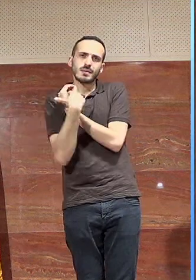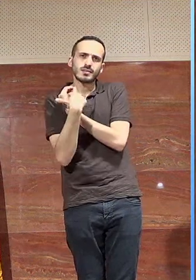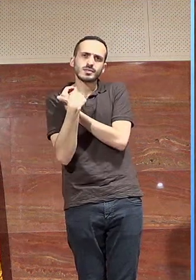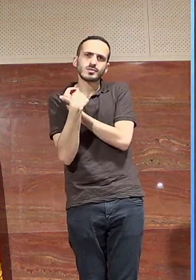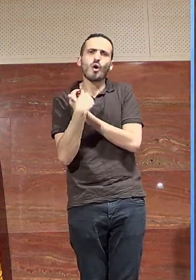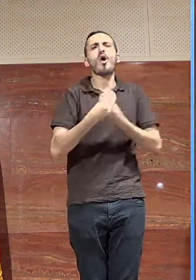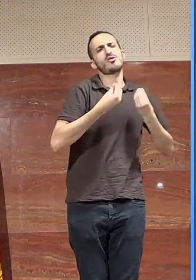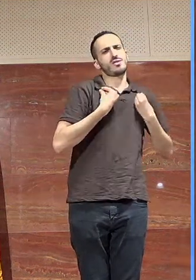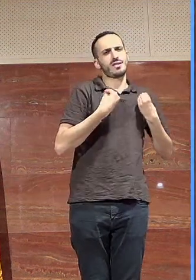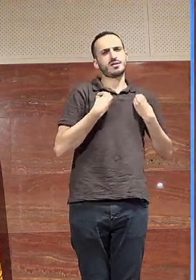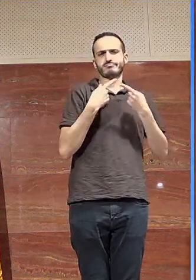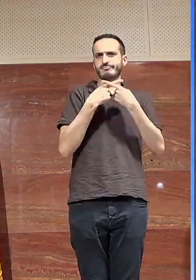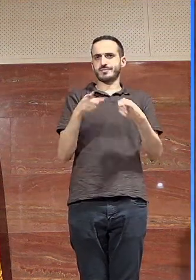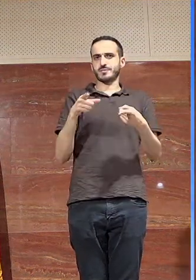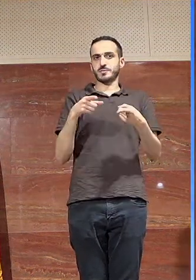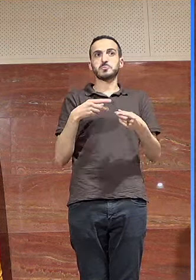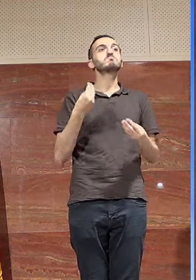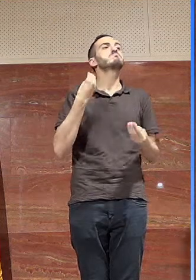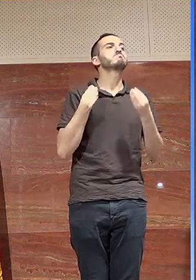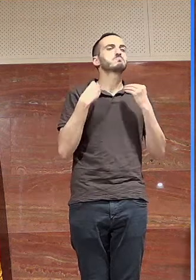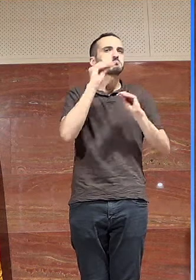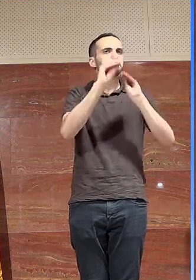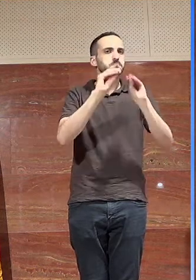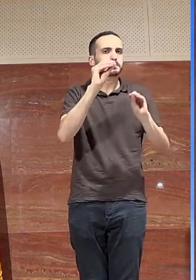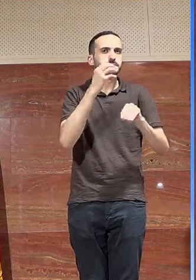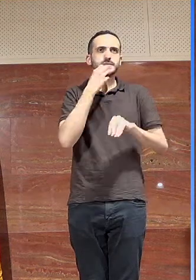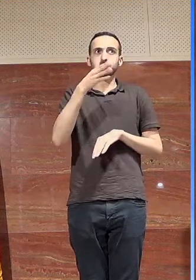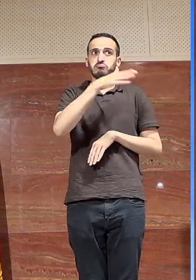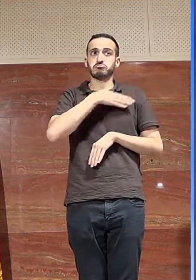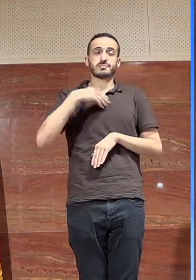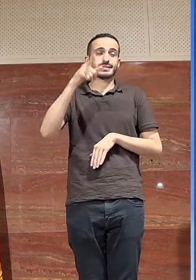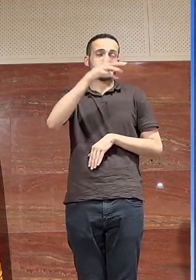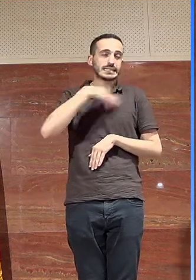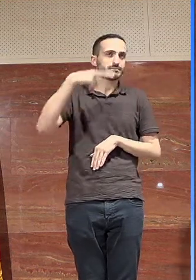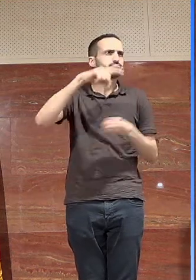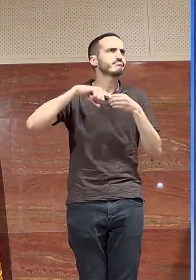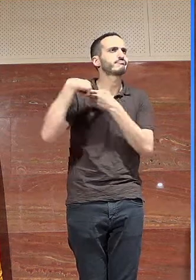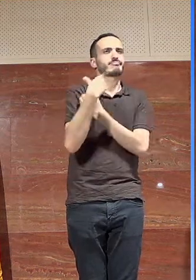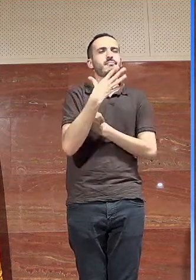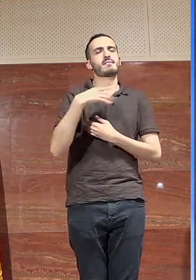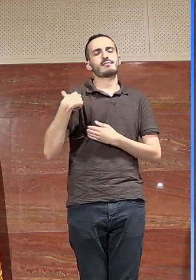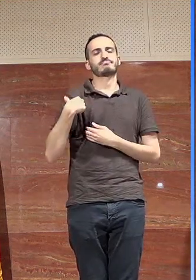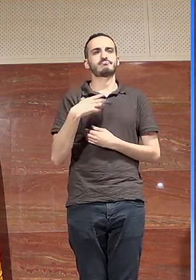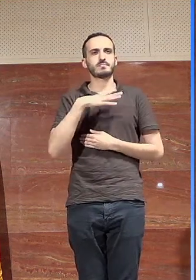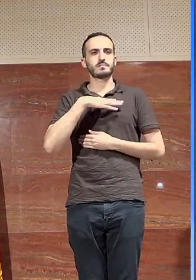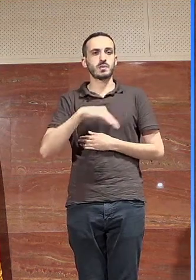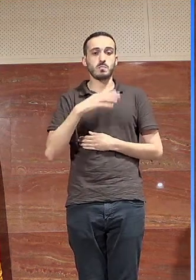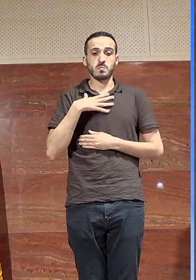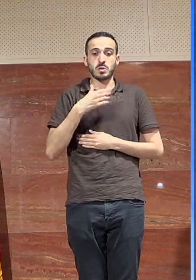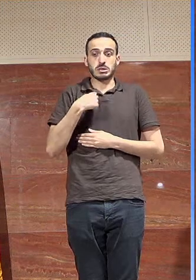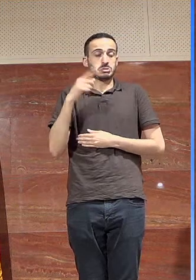por agradecer la invitación a participar en estas jornadas y especialmente en esta mesa, porque no soy ni de